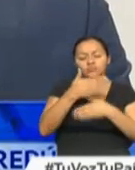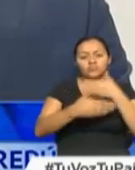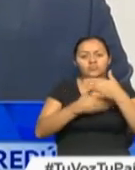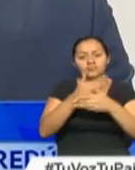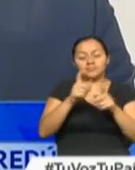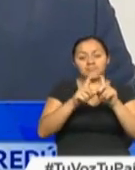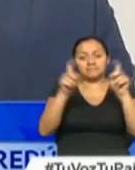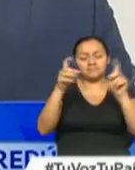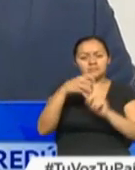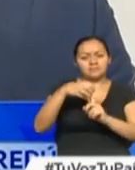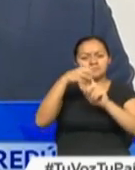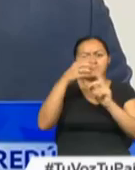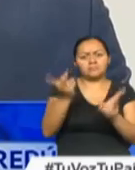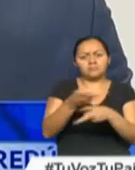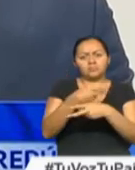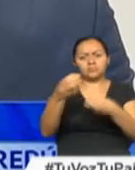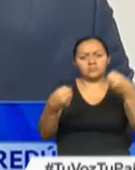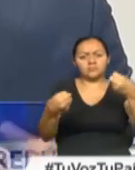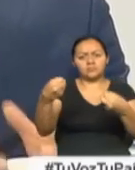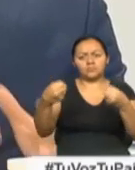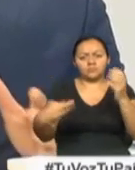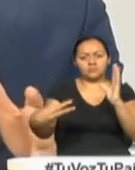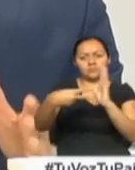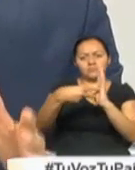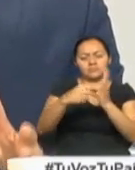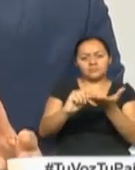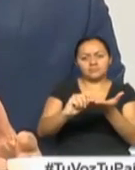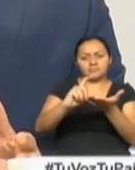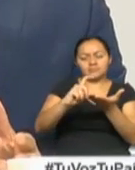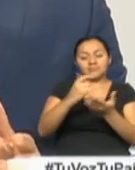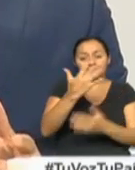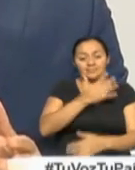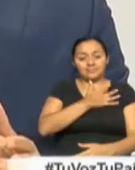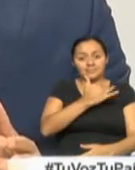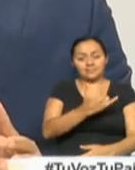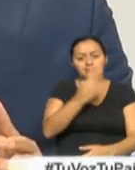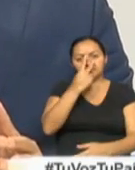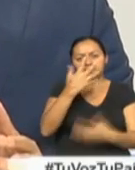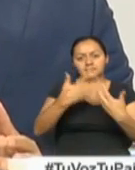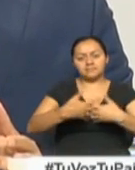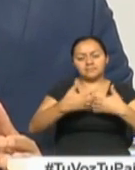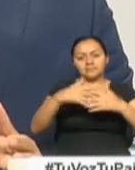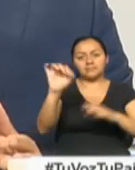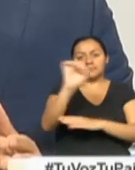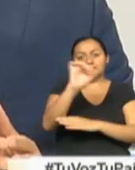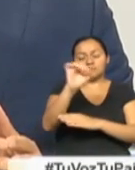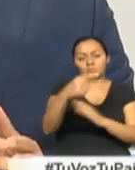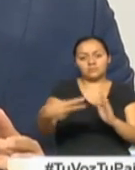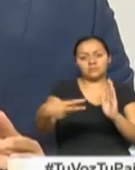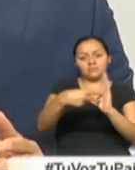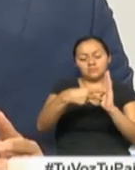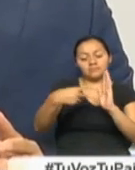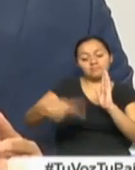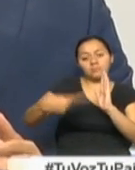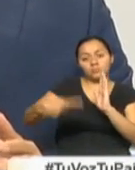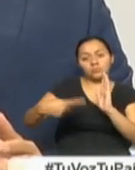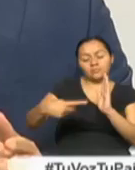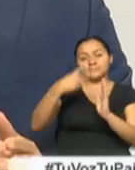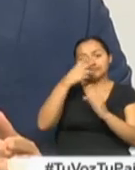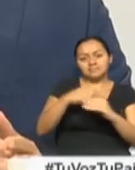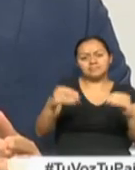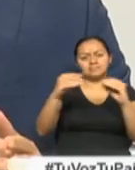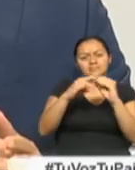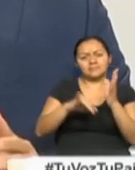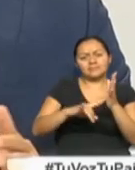de los principales productores de carros eléctricos del mundo. Va a poner en Yachay una mega fábrica de carros eléctricos, motores, baterías, pero con nueva